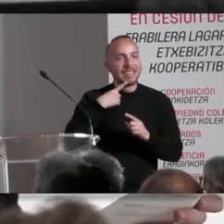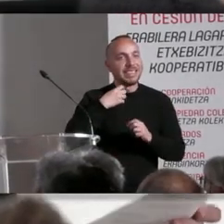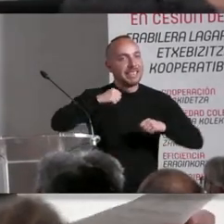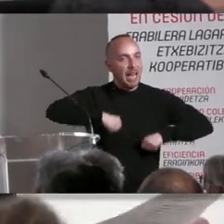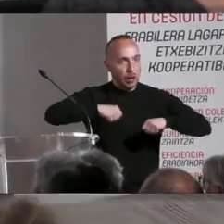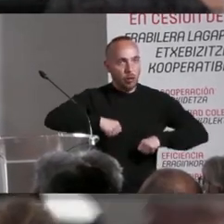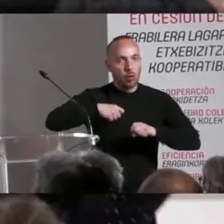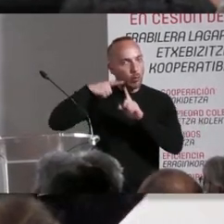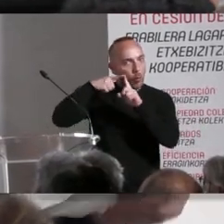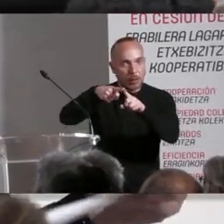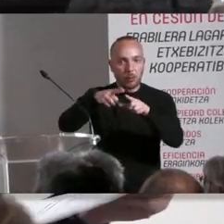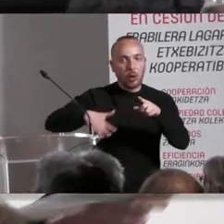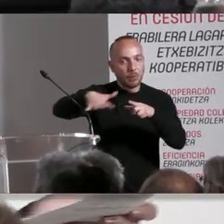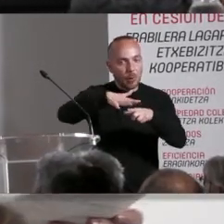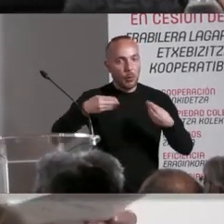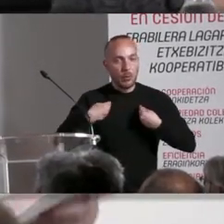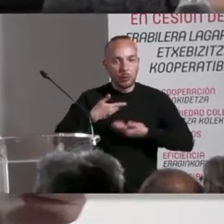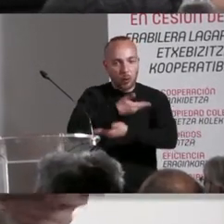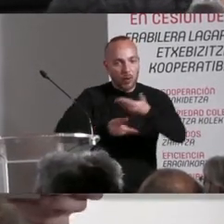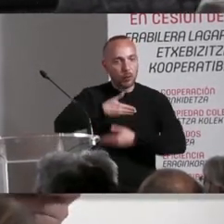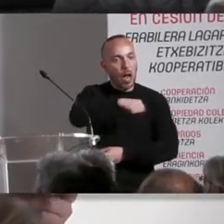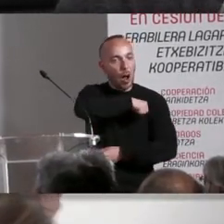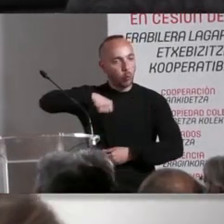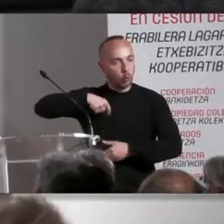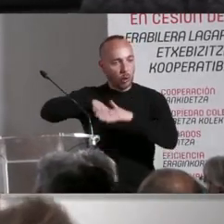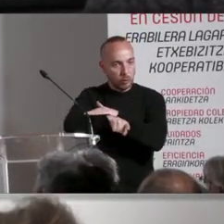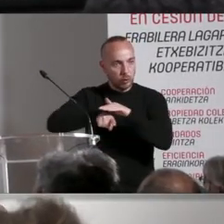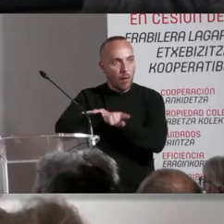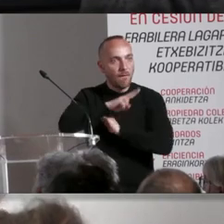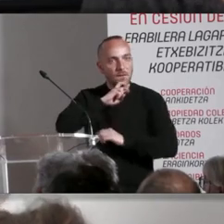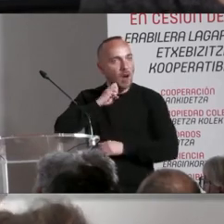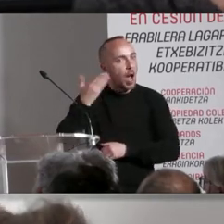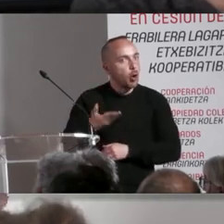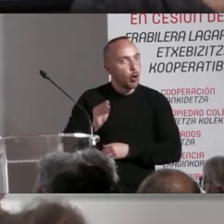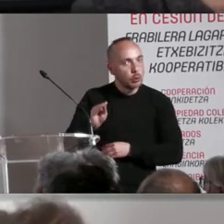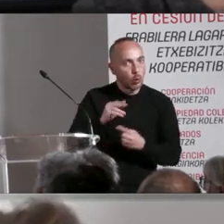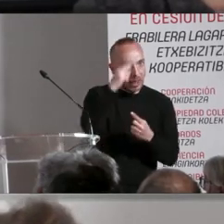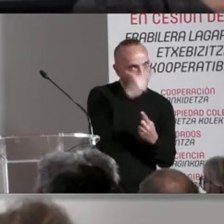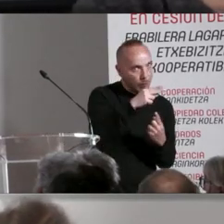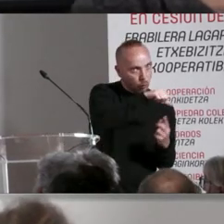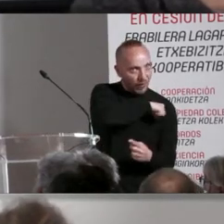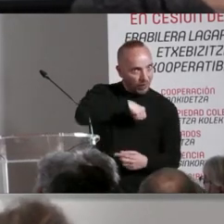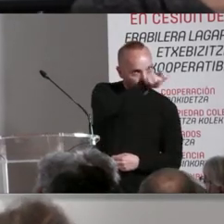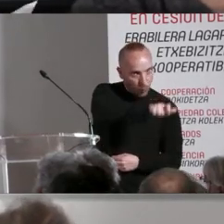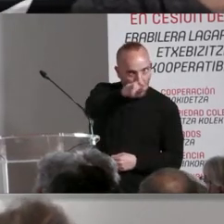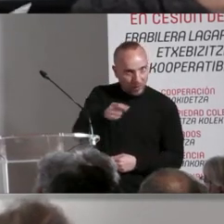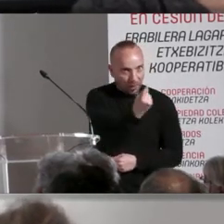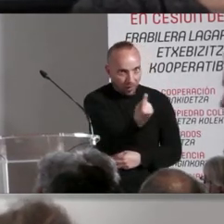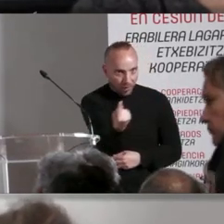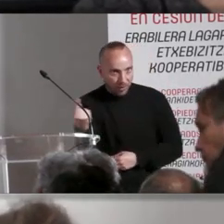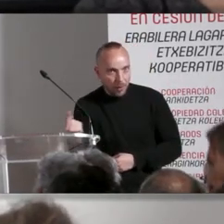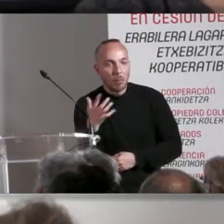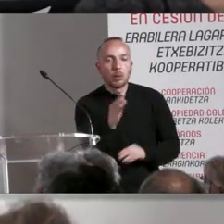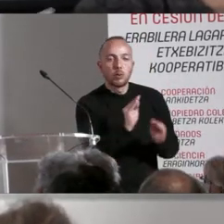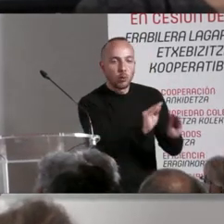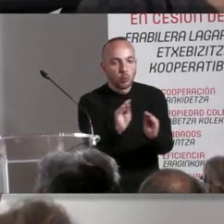viviendas colaborativas y autogestionadas. Entre sus valores está el respeto por la individualidad de cada persona y de sus proyectos